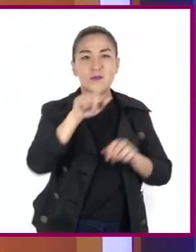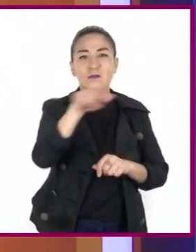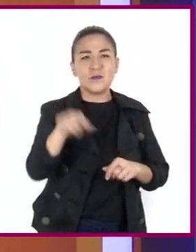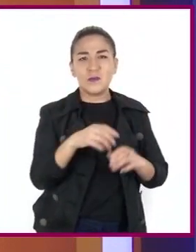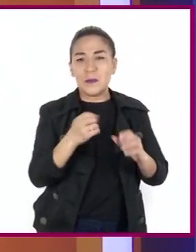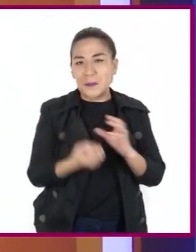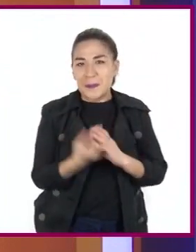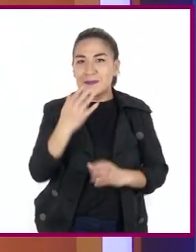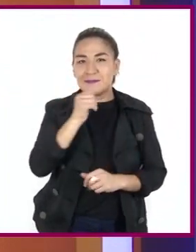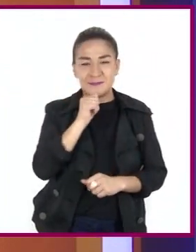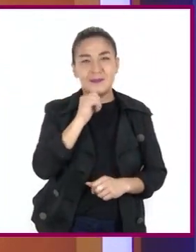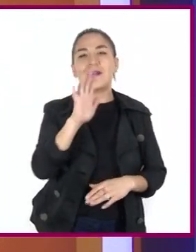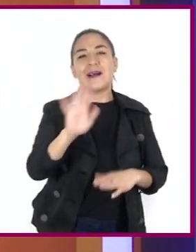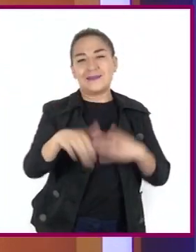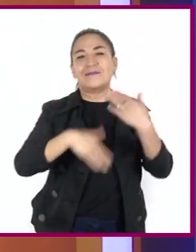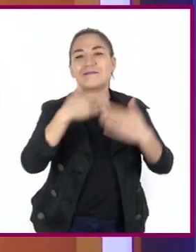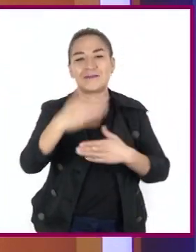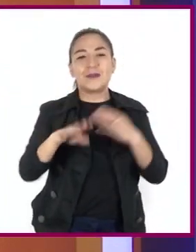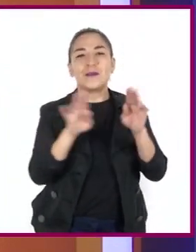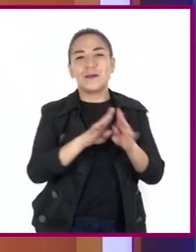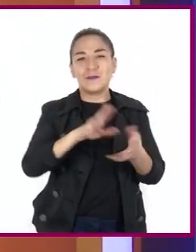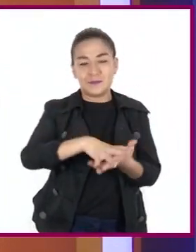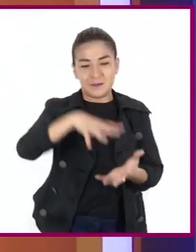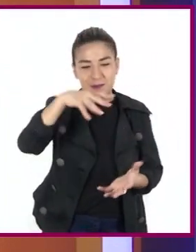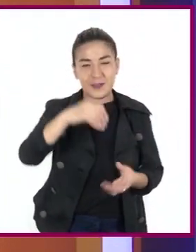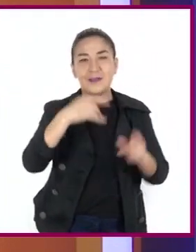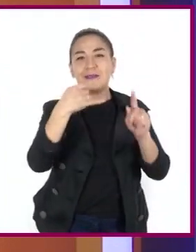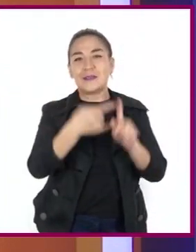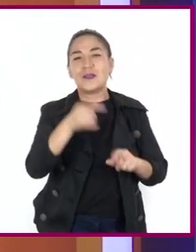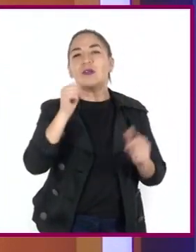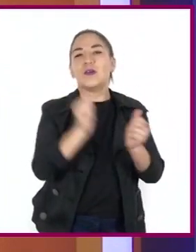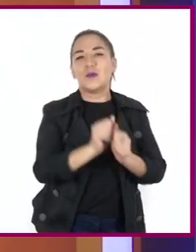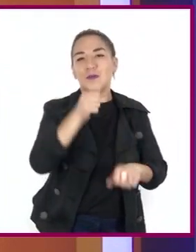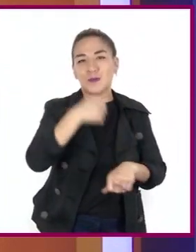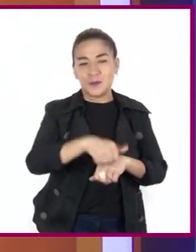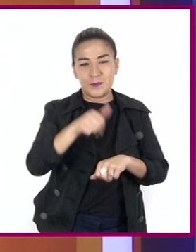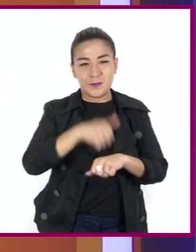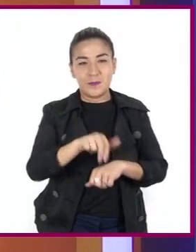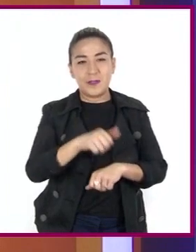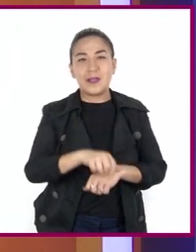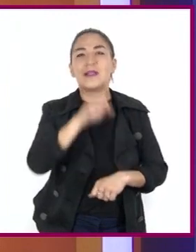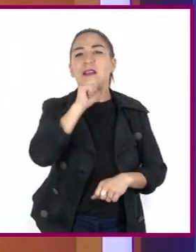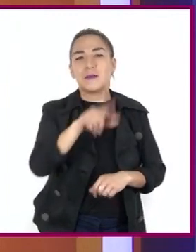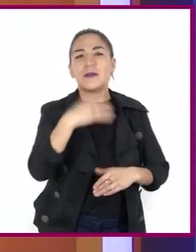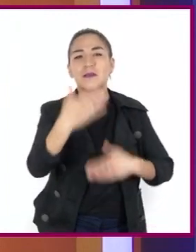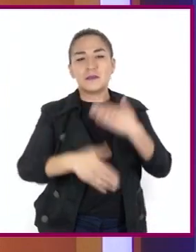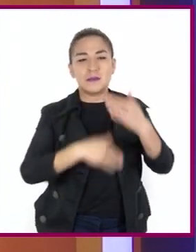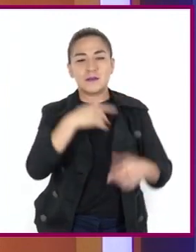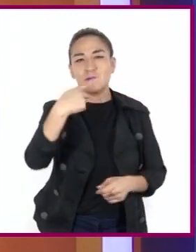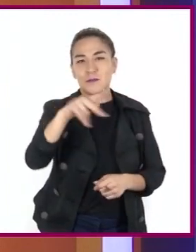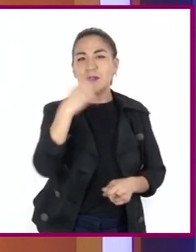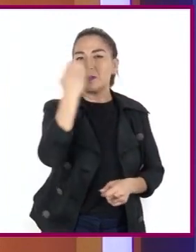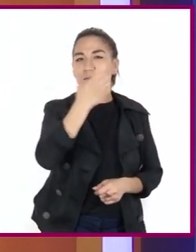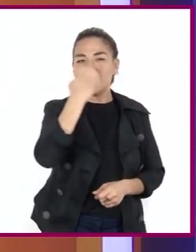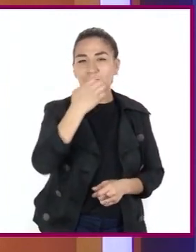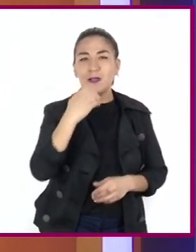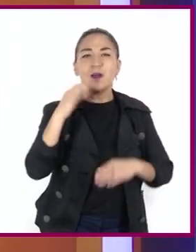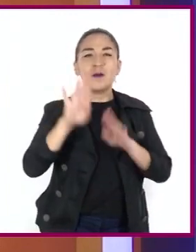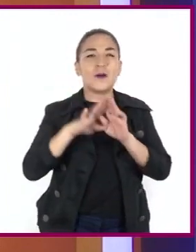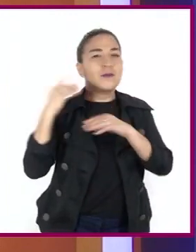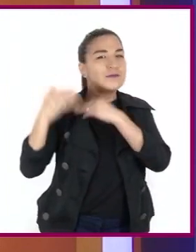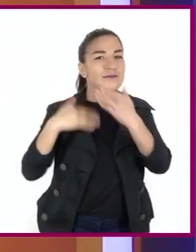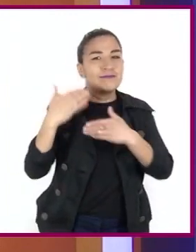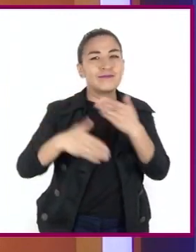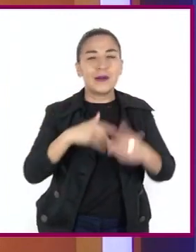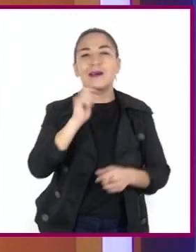ya han trabajado con sucesiones de figuras geométricas y numéricas. Además, en su trayectoria escolar, aprendieron a encontrar